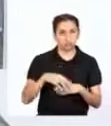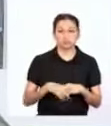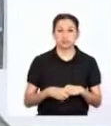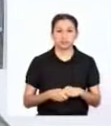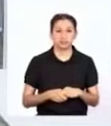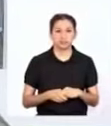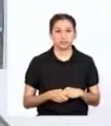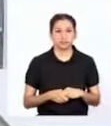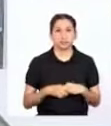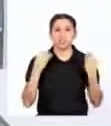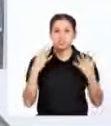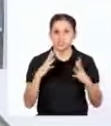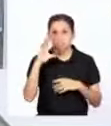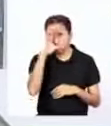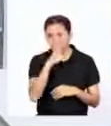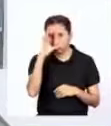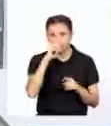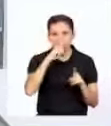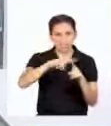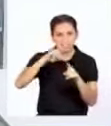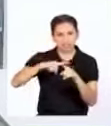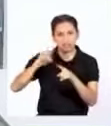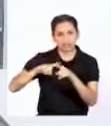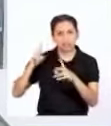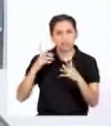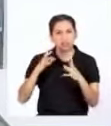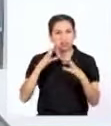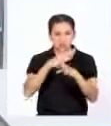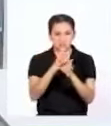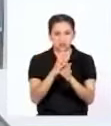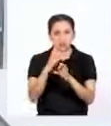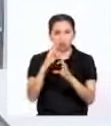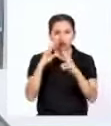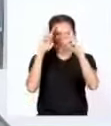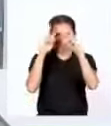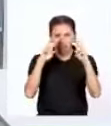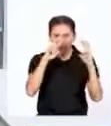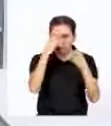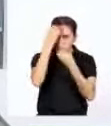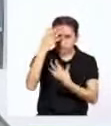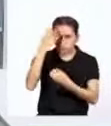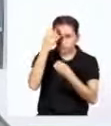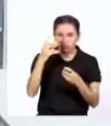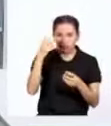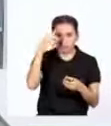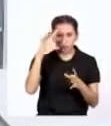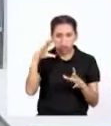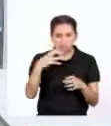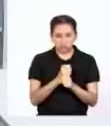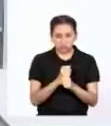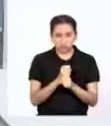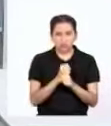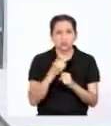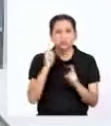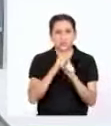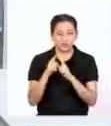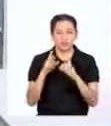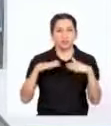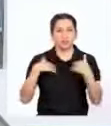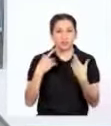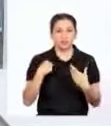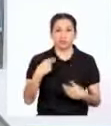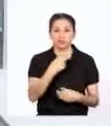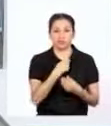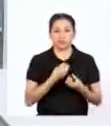correcto. Hemos recurrido a diversas fuentes de información para recolectar y sistematizar. Y